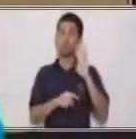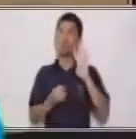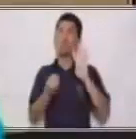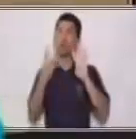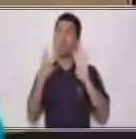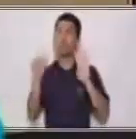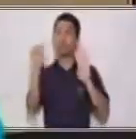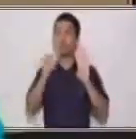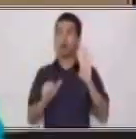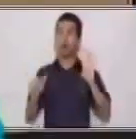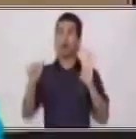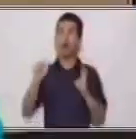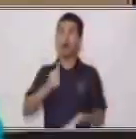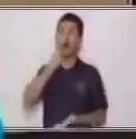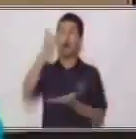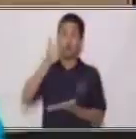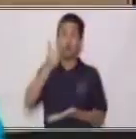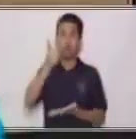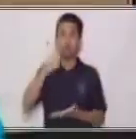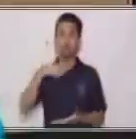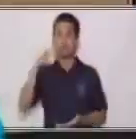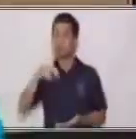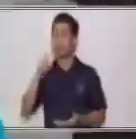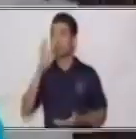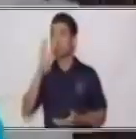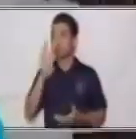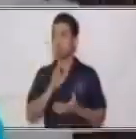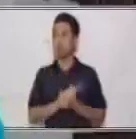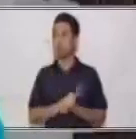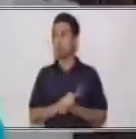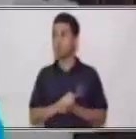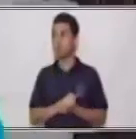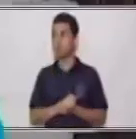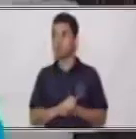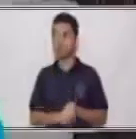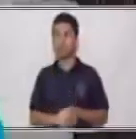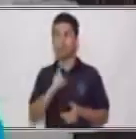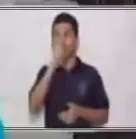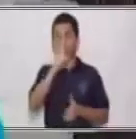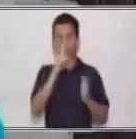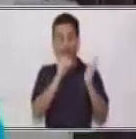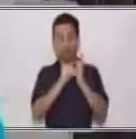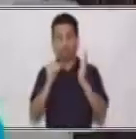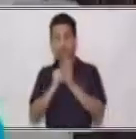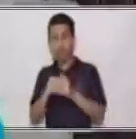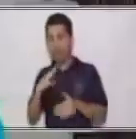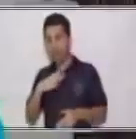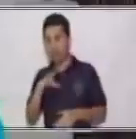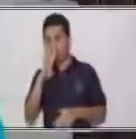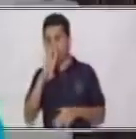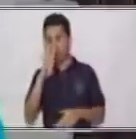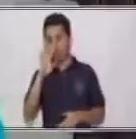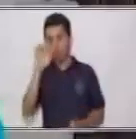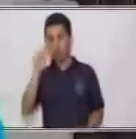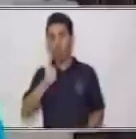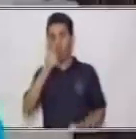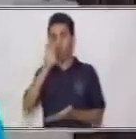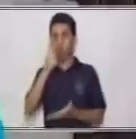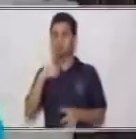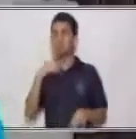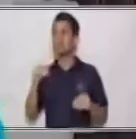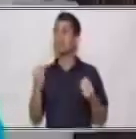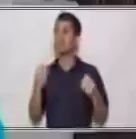necesitamos? 4 arrobas. Entonces, si en un quintal hay 4 arrobas, ¿qué